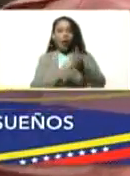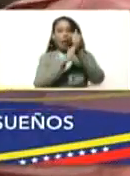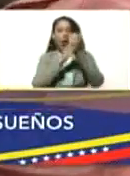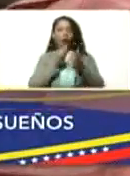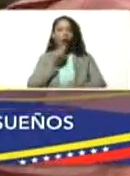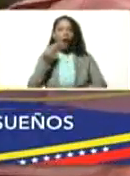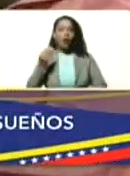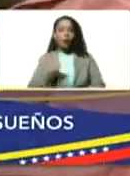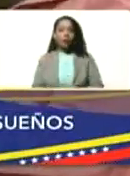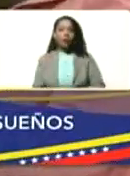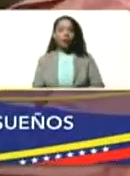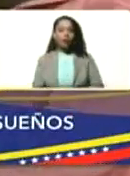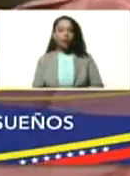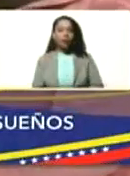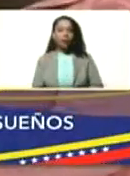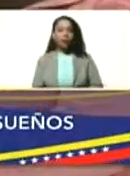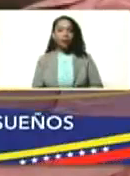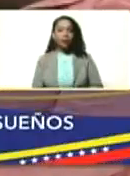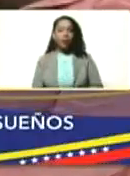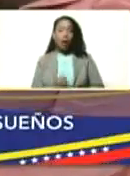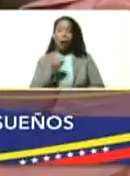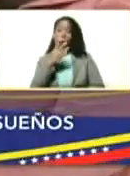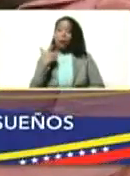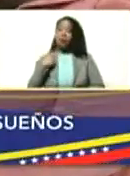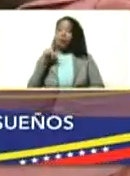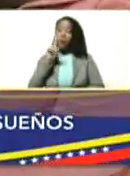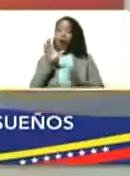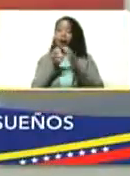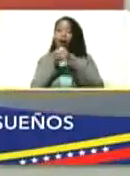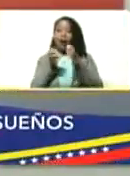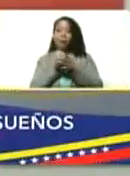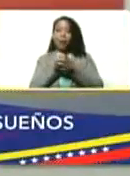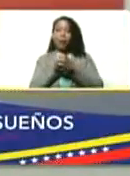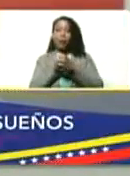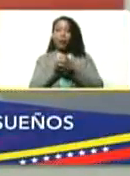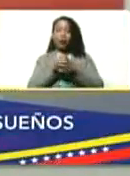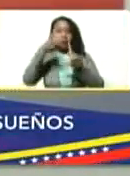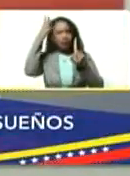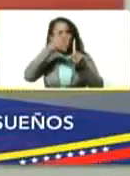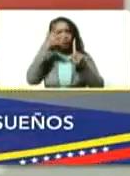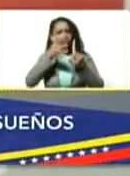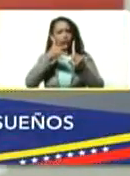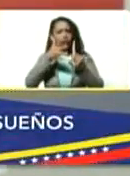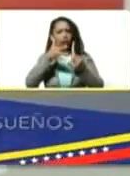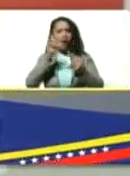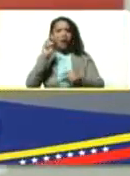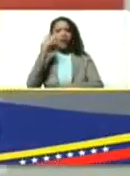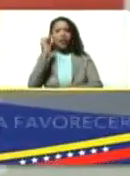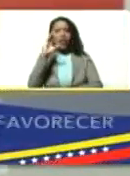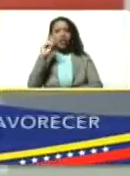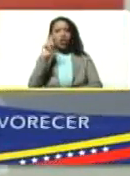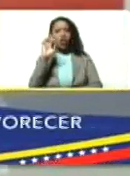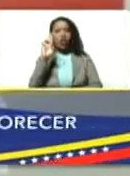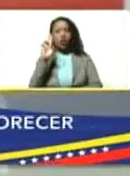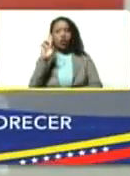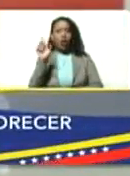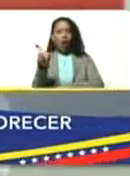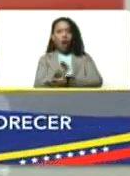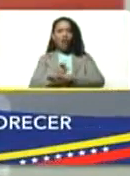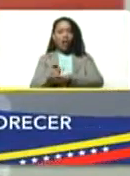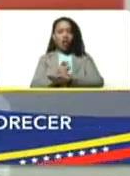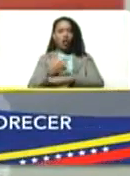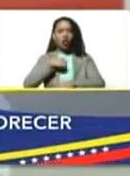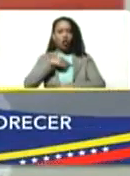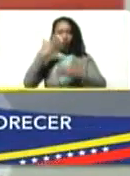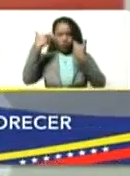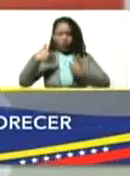joven. Bueno, tenemos un equipo formado, Víctor Clark, gobernador. Somos